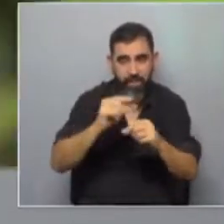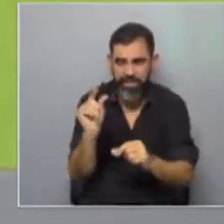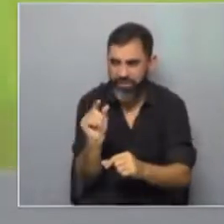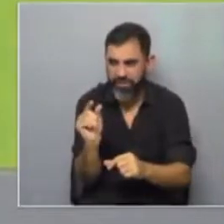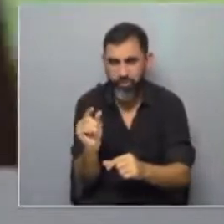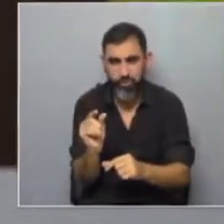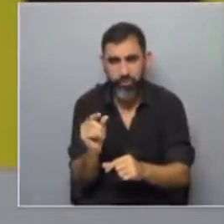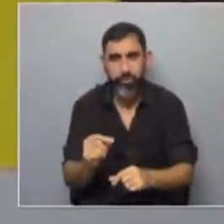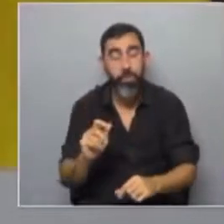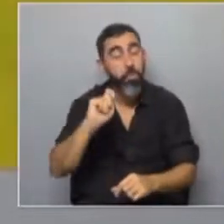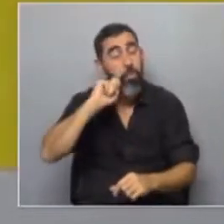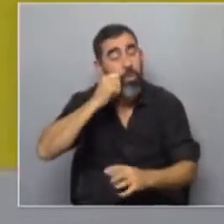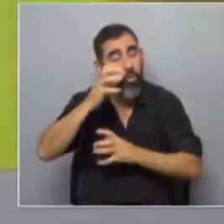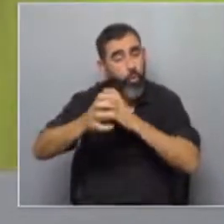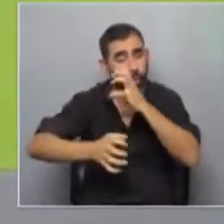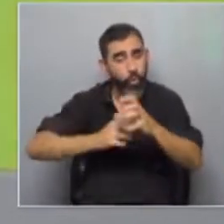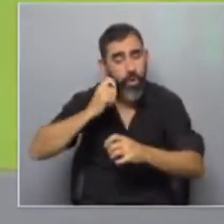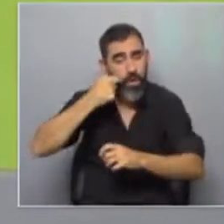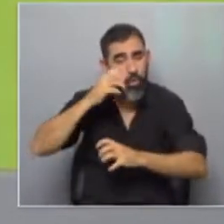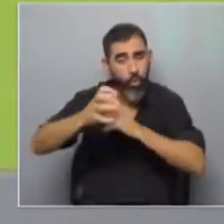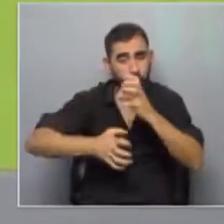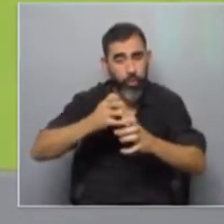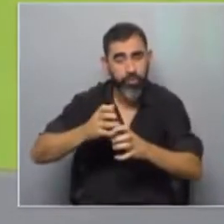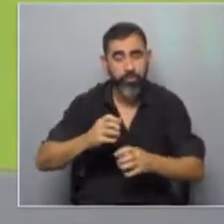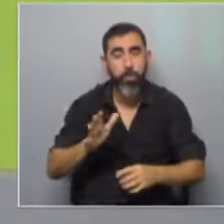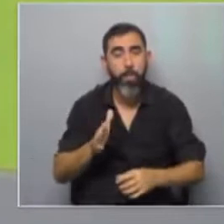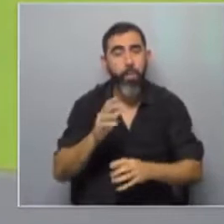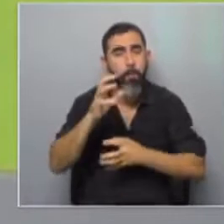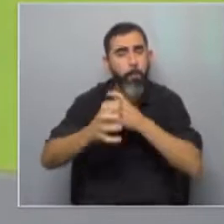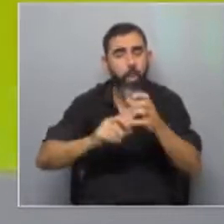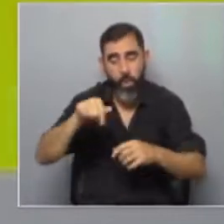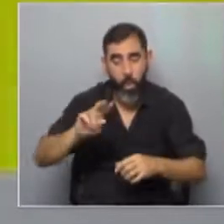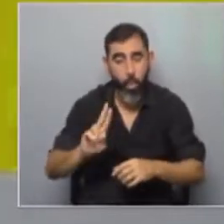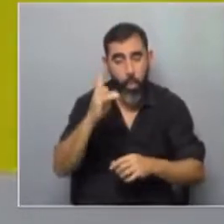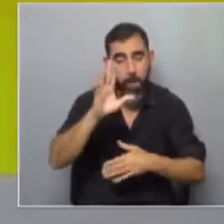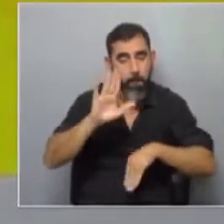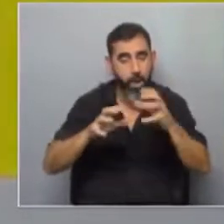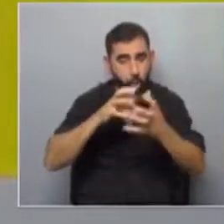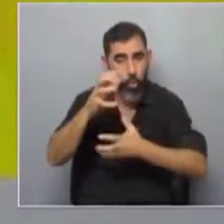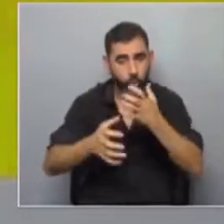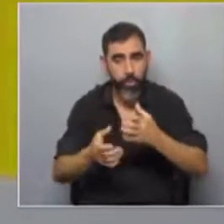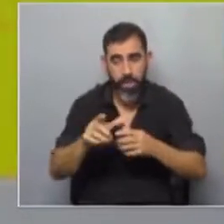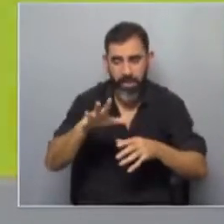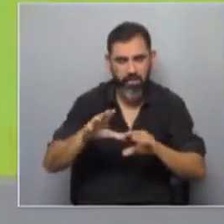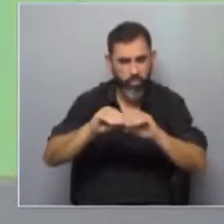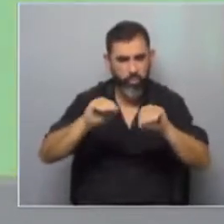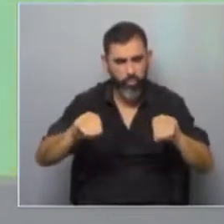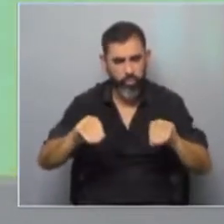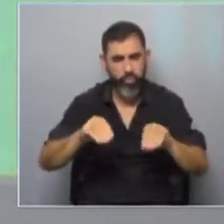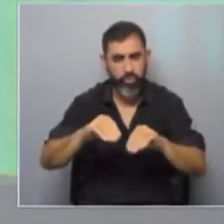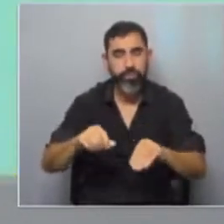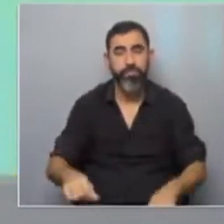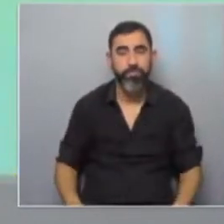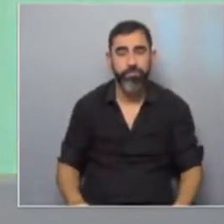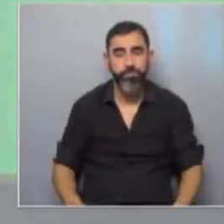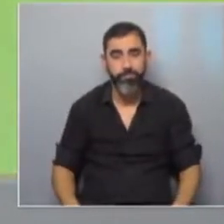de mi cosecha. Además son peces que crecen en charcos que parecen prácticamente un revolcadero de bichos, ¿no? Porque no es que son en un